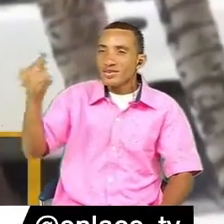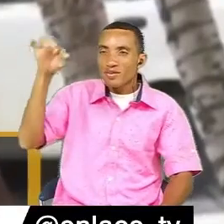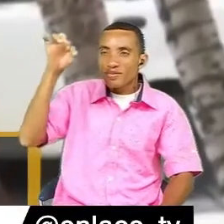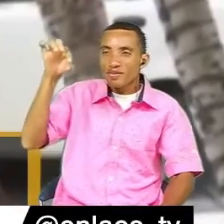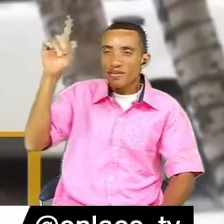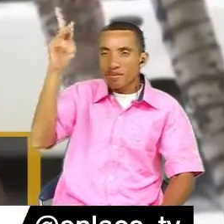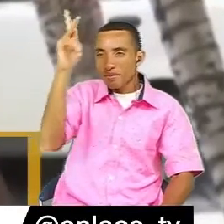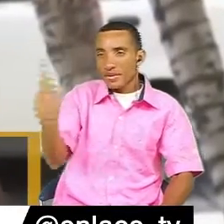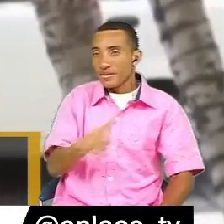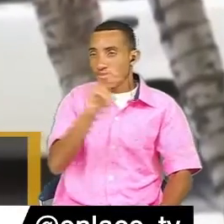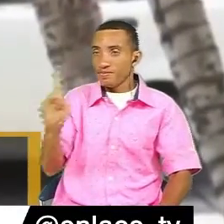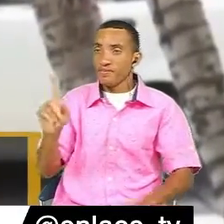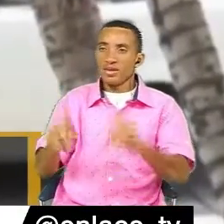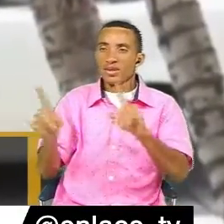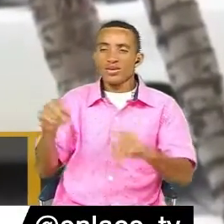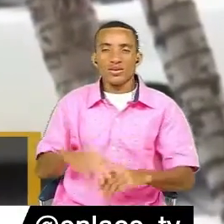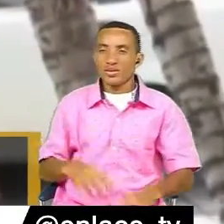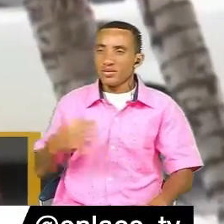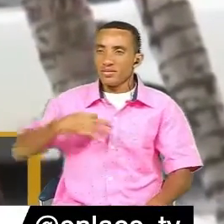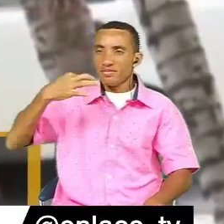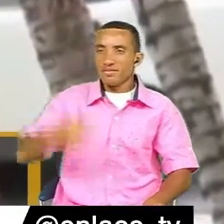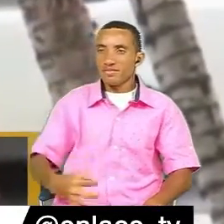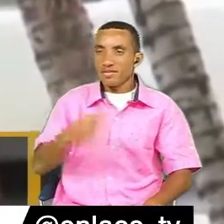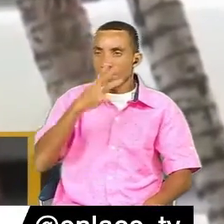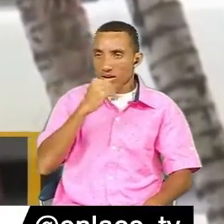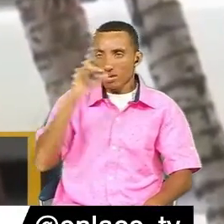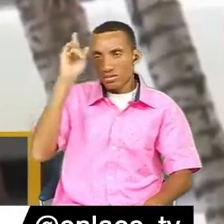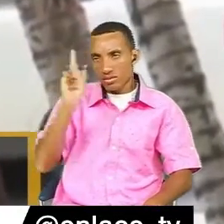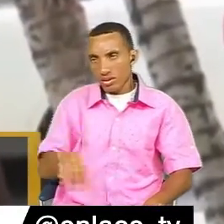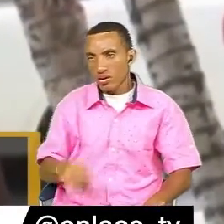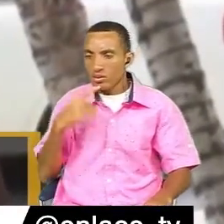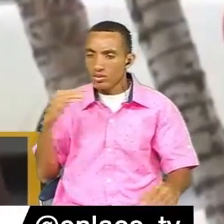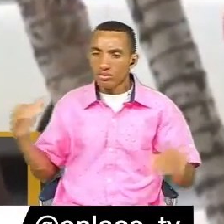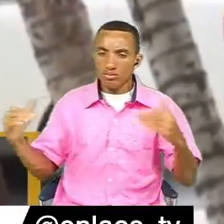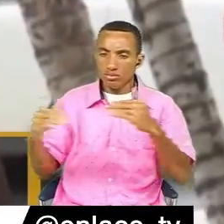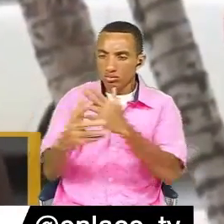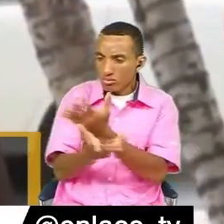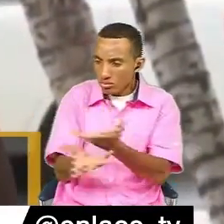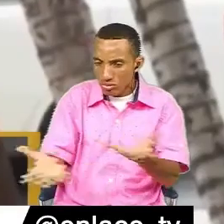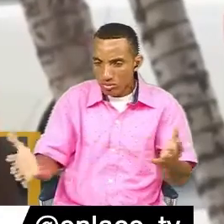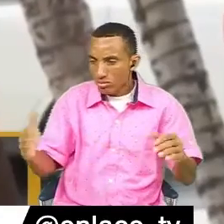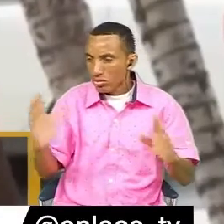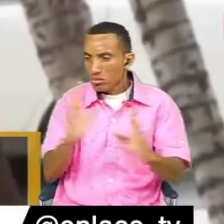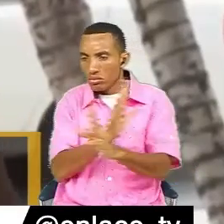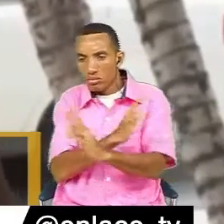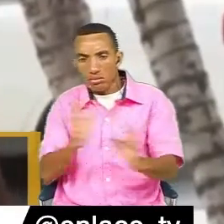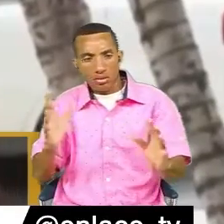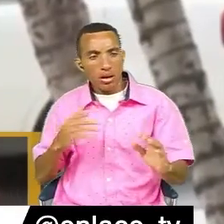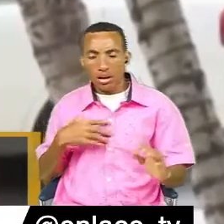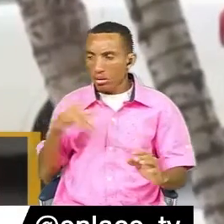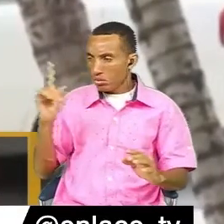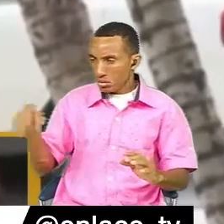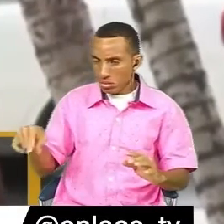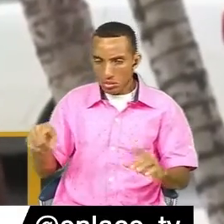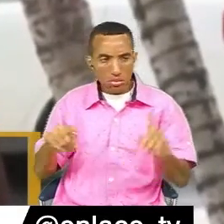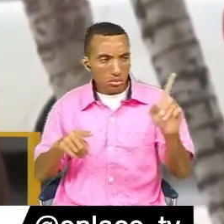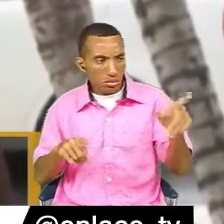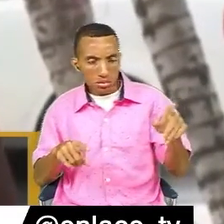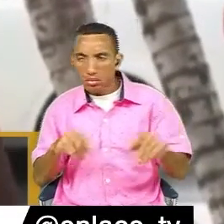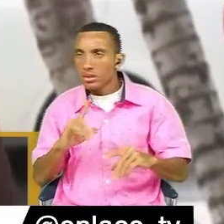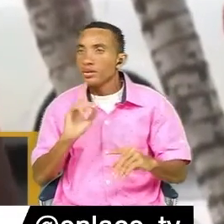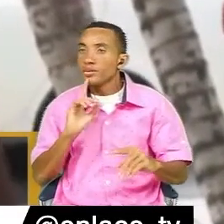gente no, mejor dicho, es inculta, ¿sí? Sabemos que la vía hay que compartirla y lo podemos hacer, siempre y cuando tengamos esa disciplina de compartir la